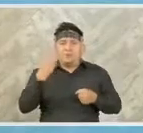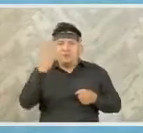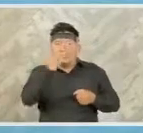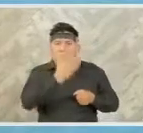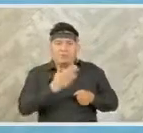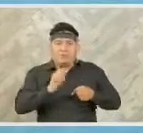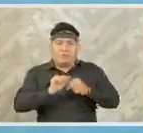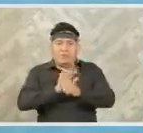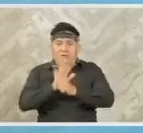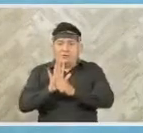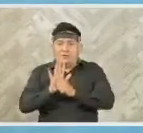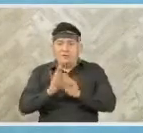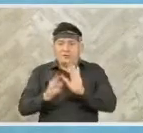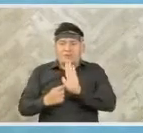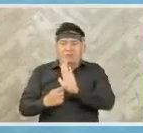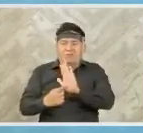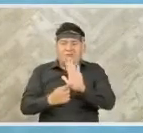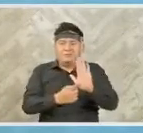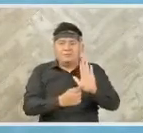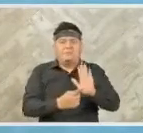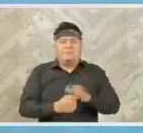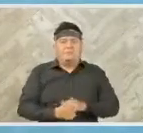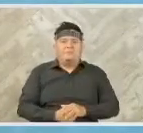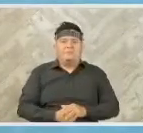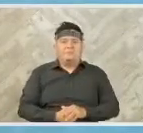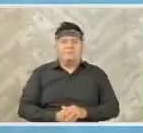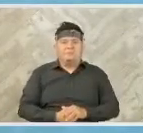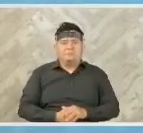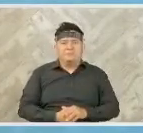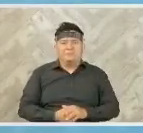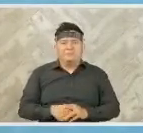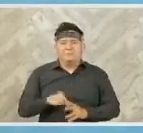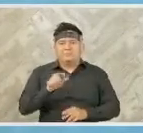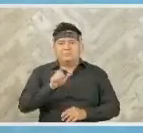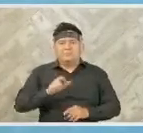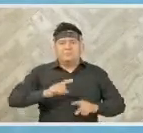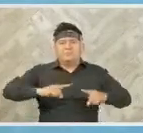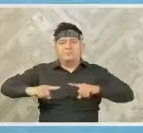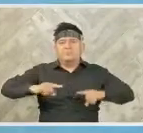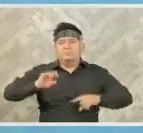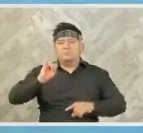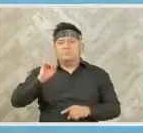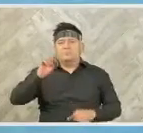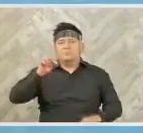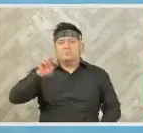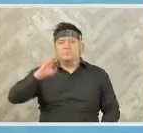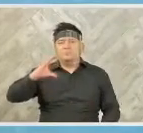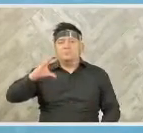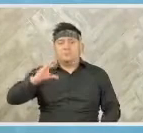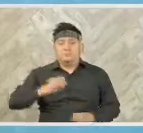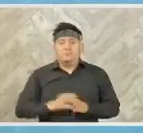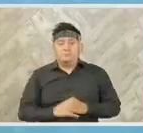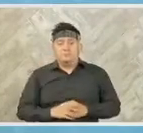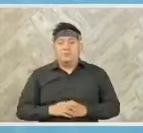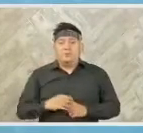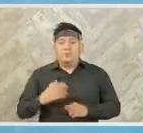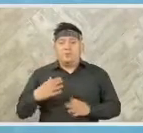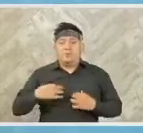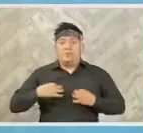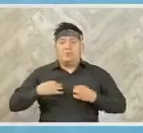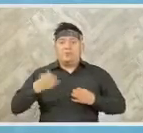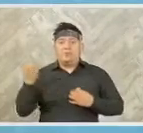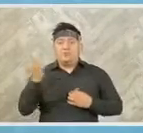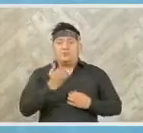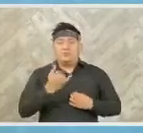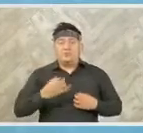a ellos y a la parte administrativa del INPET, porque necesitamos llegar a